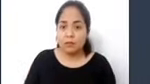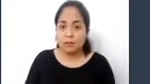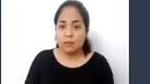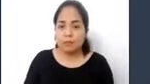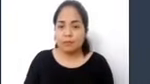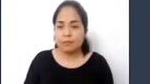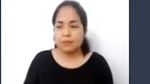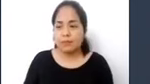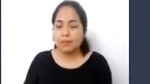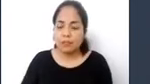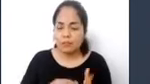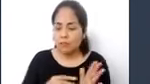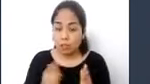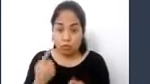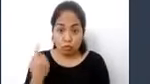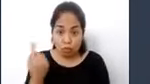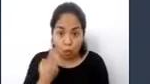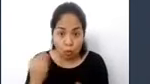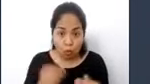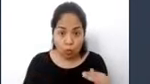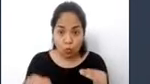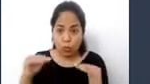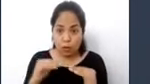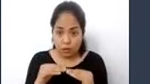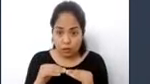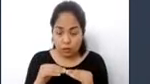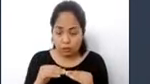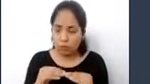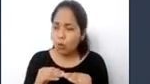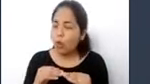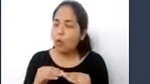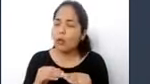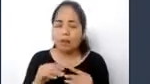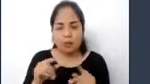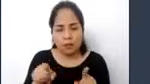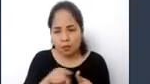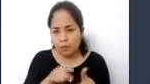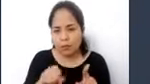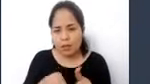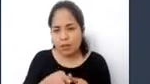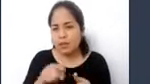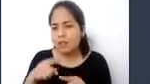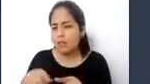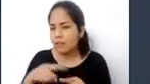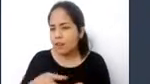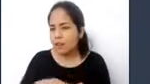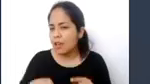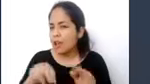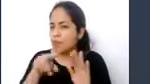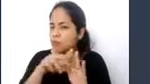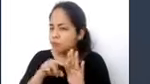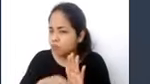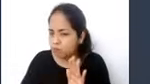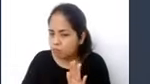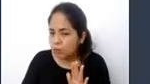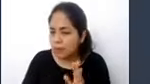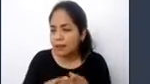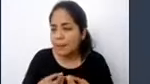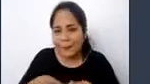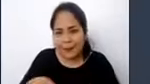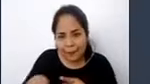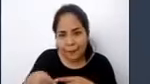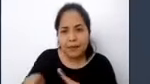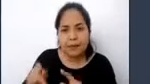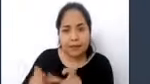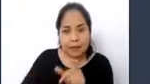igualdad, sino también en otra serie de principios que tienden a garantizar el ejercicio de los derechos por las personas